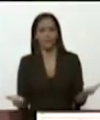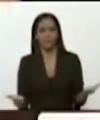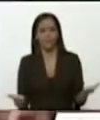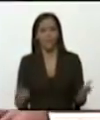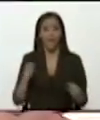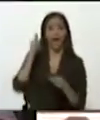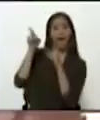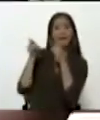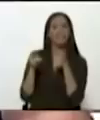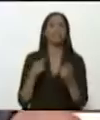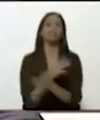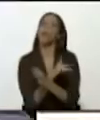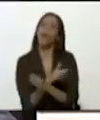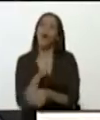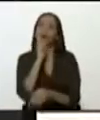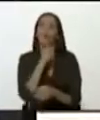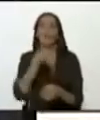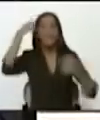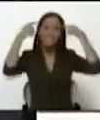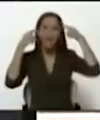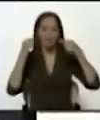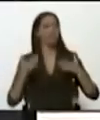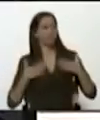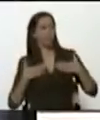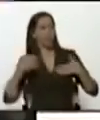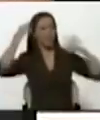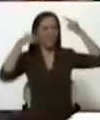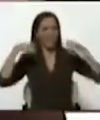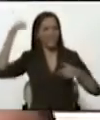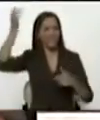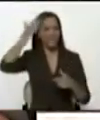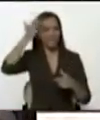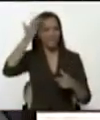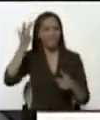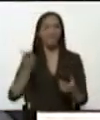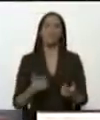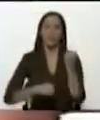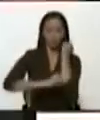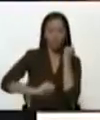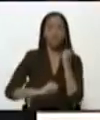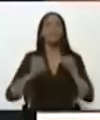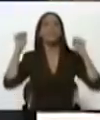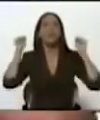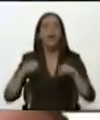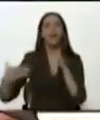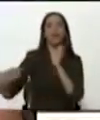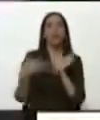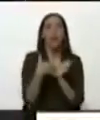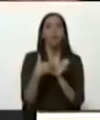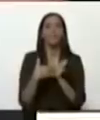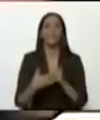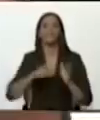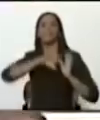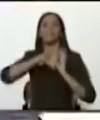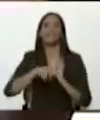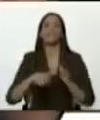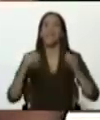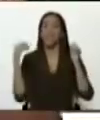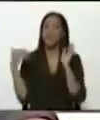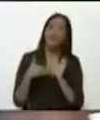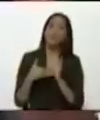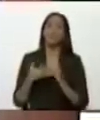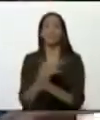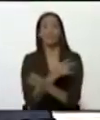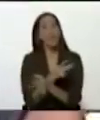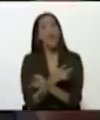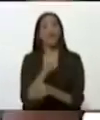Aquellos que jugaron con el nombre de Chávez y decirse chavista para pegarle una puñalada. Y eso va en contra de los corruptos, en contra del que juegue con